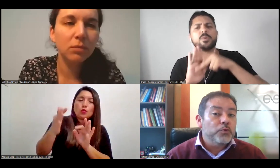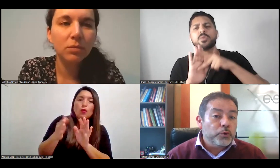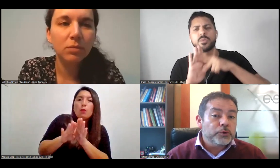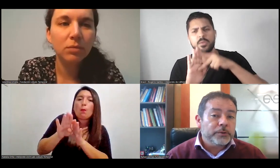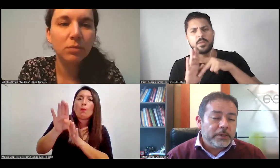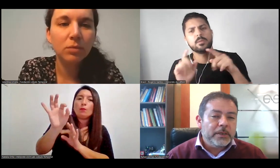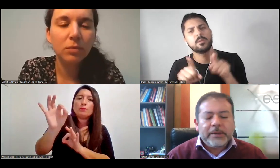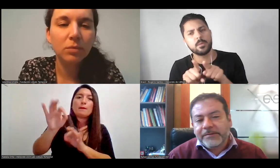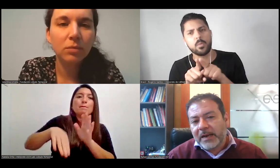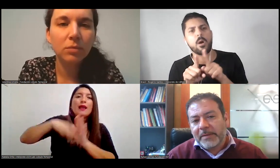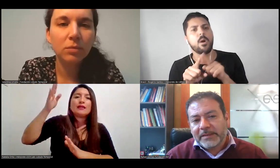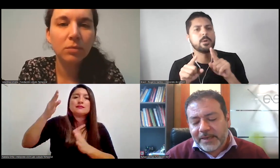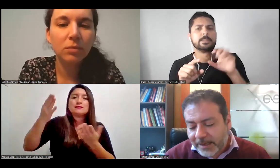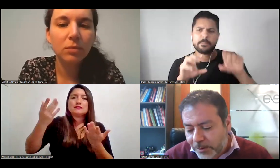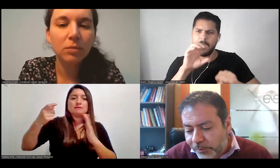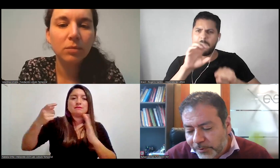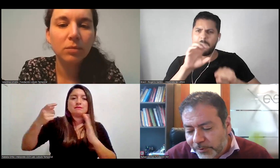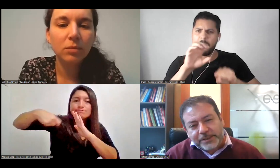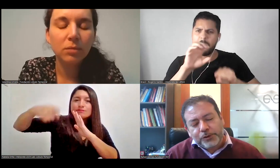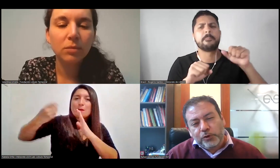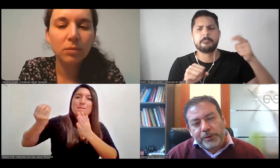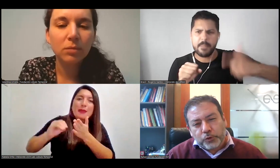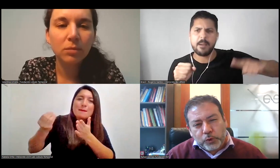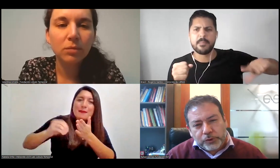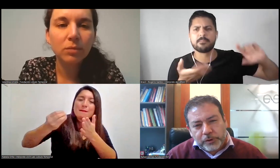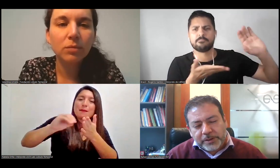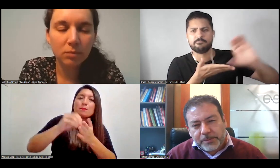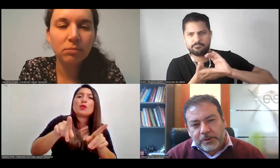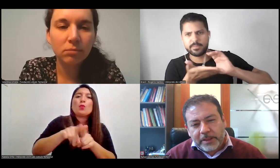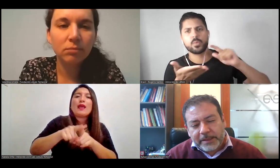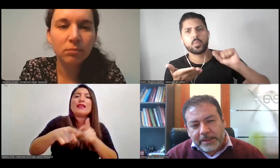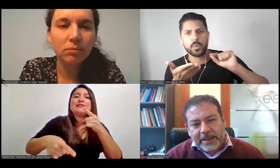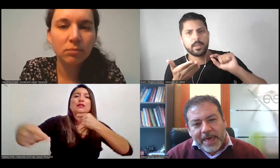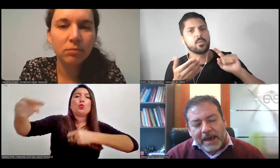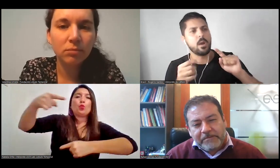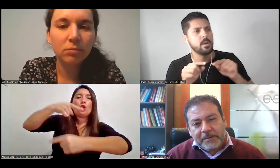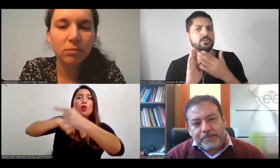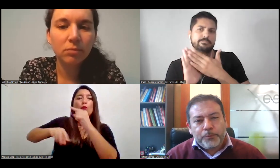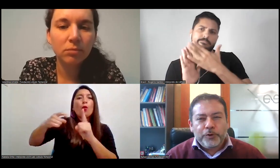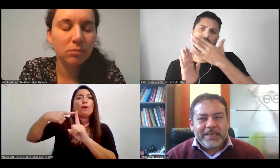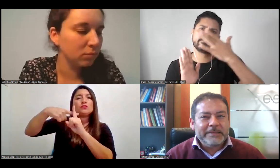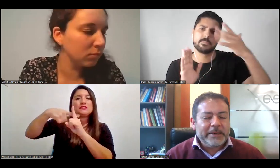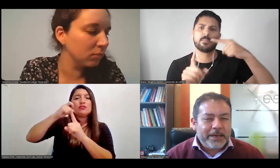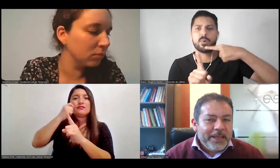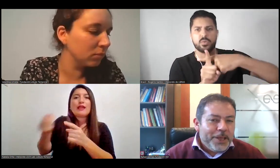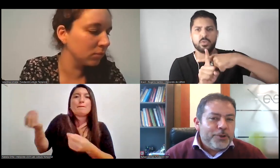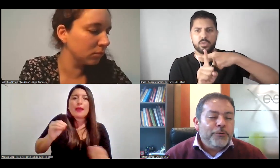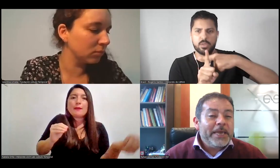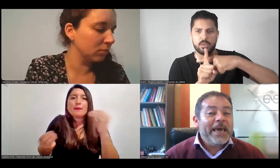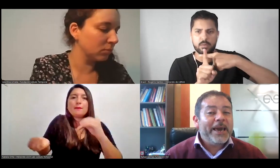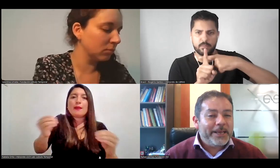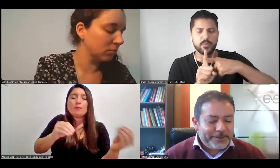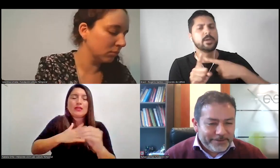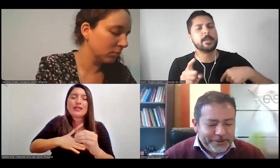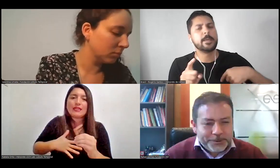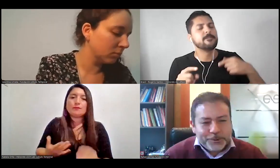más recursos y que finalmente se genere un círculo virtuoso en términos de este afán por integrar. Yo veía